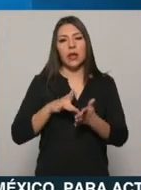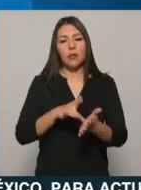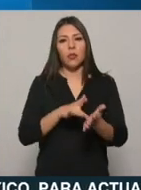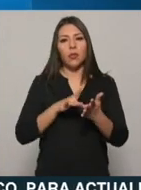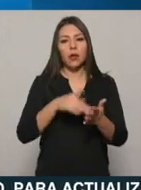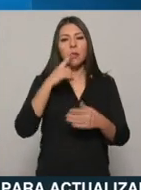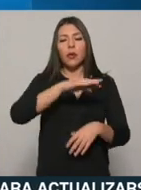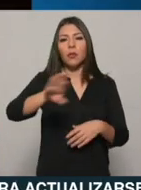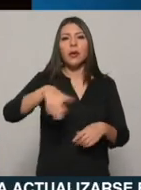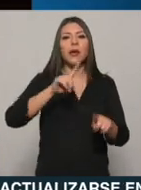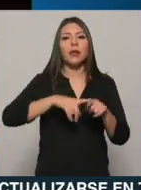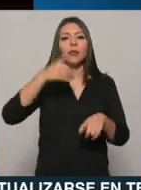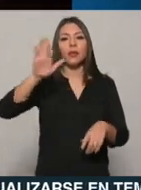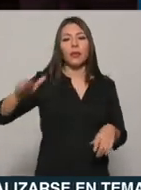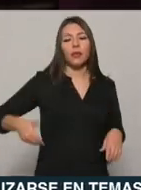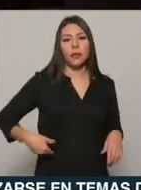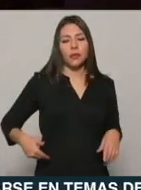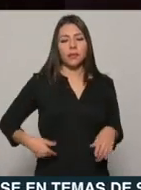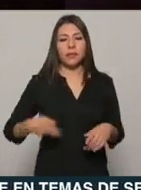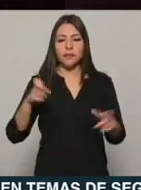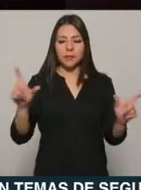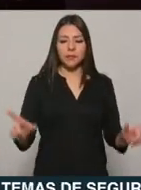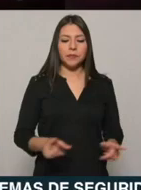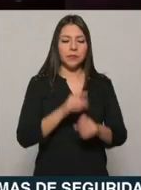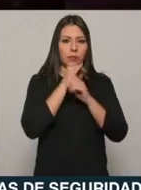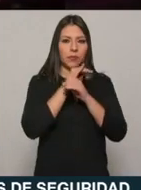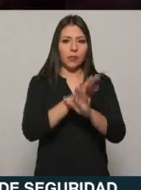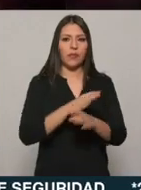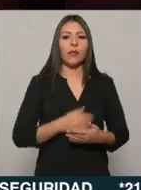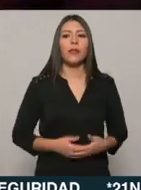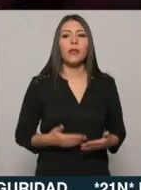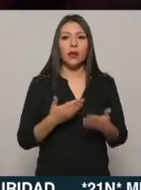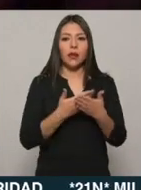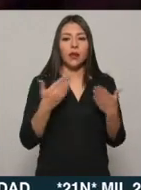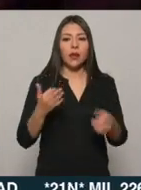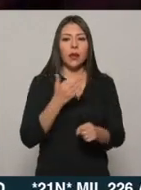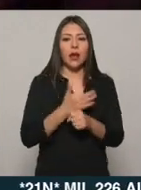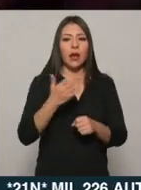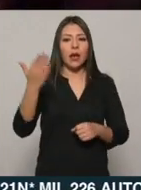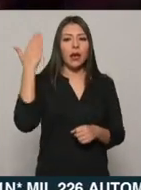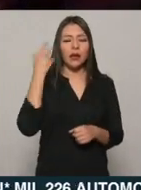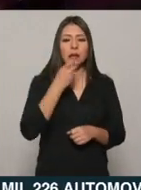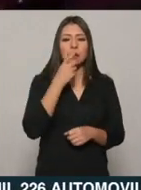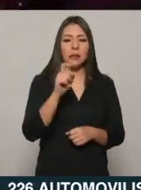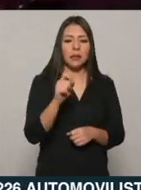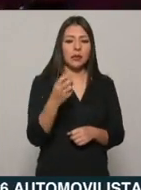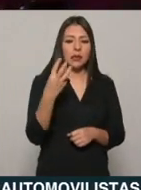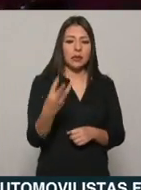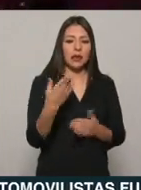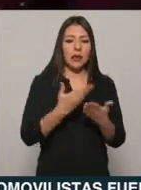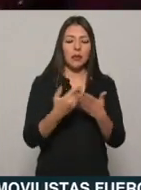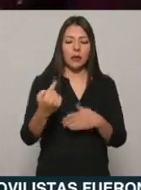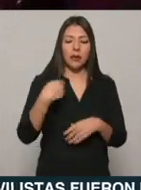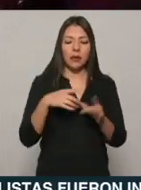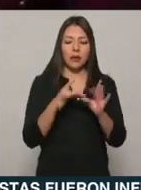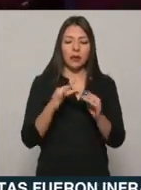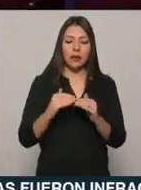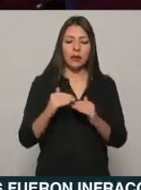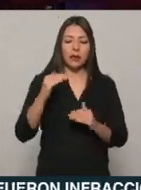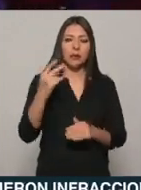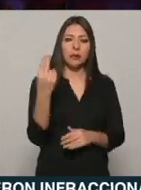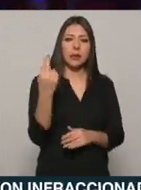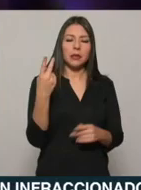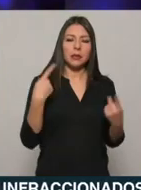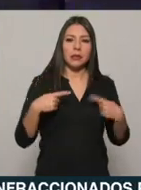información. Yair, muchísimas gracias. Bueno, pues de acuerdo a tu reporte ha incrementado el número de personas muertas. Teníamos la cifra de 23, nos informas de una cifra de